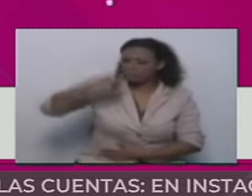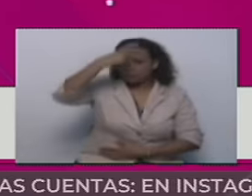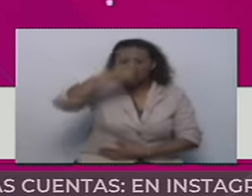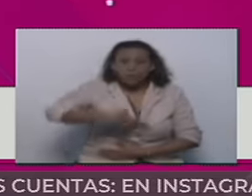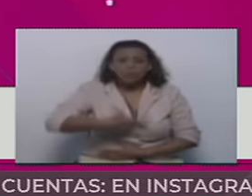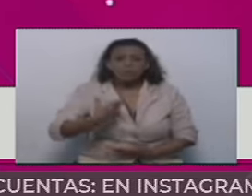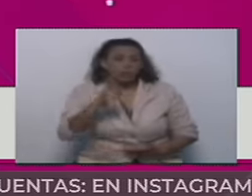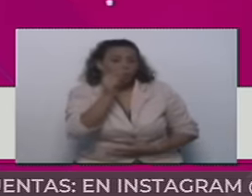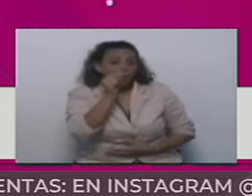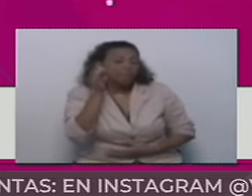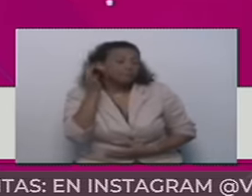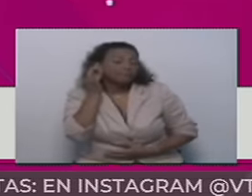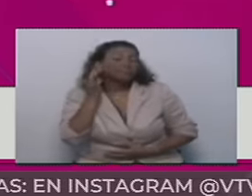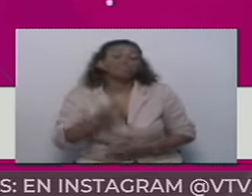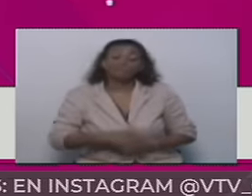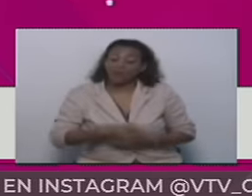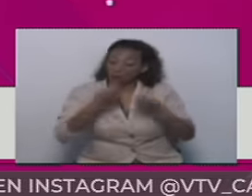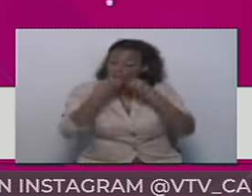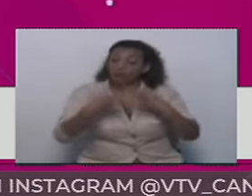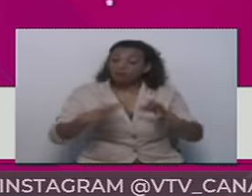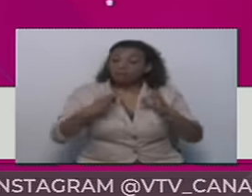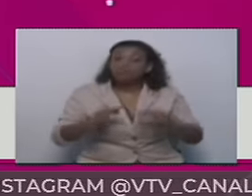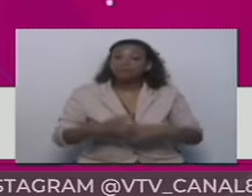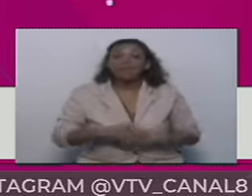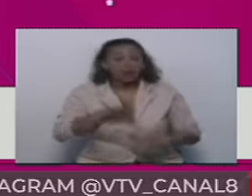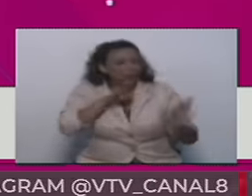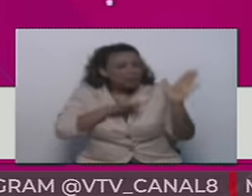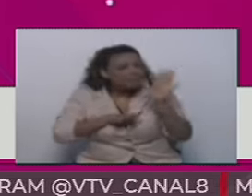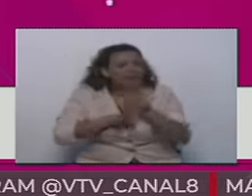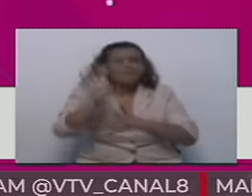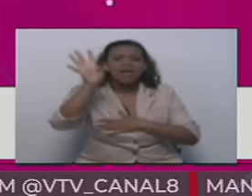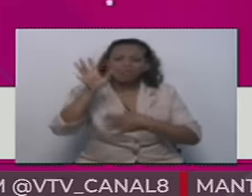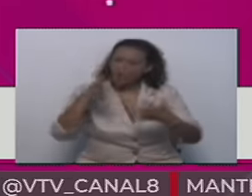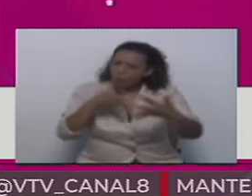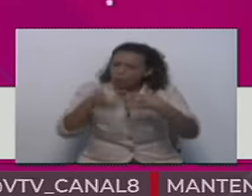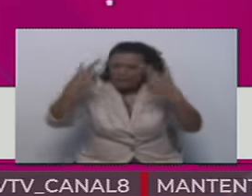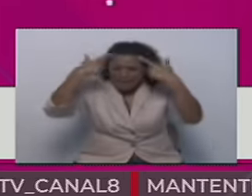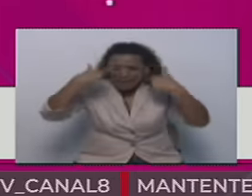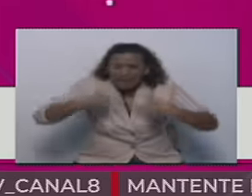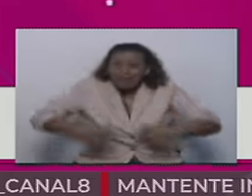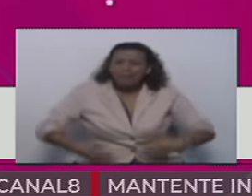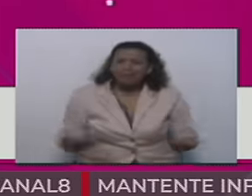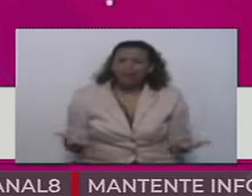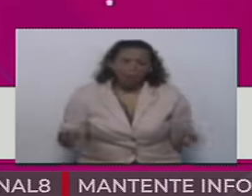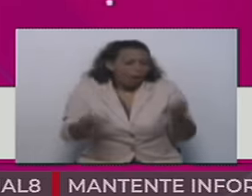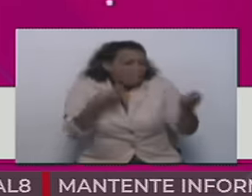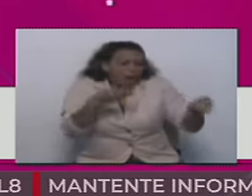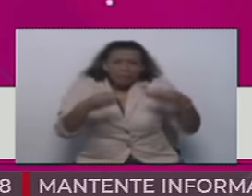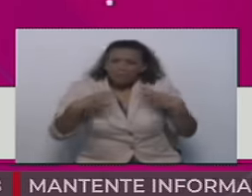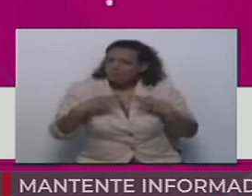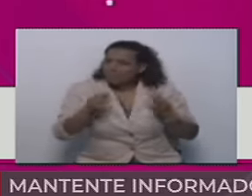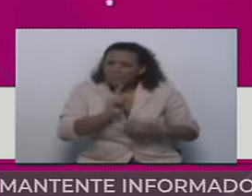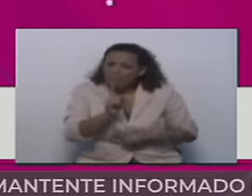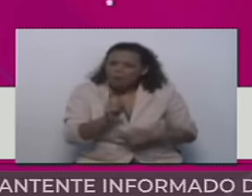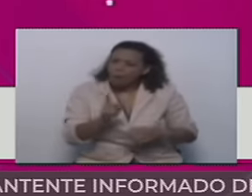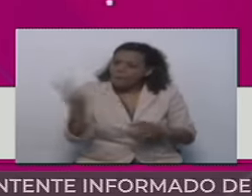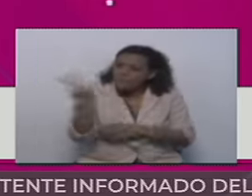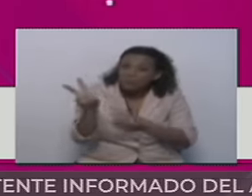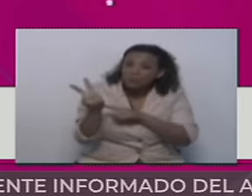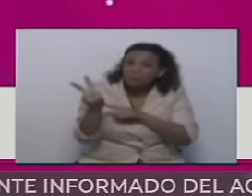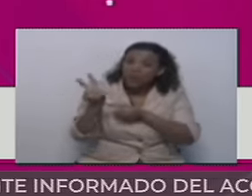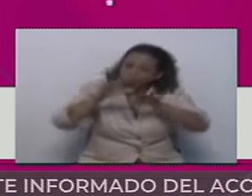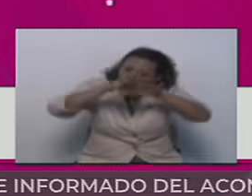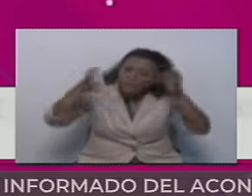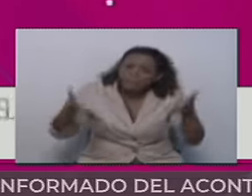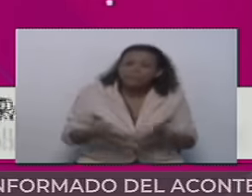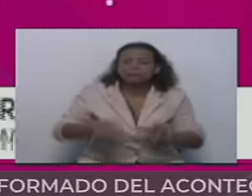niños. Es lo más hermoso que hay. Es lo que trasciende, es lo que queda para Venezuela y para la